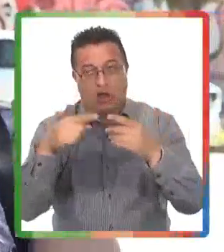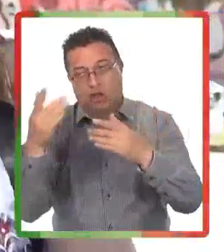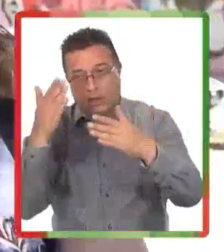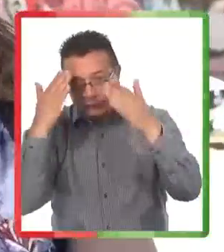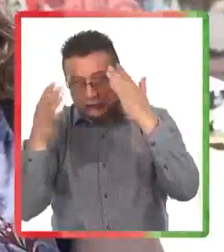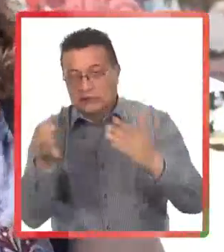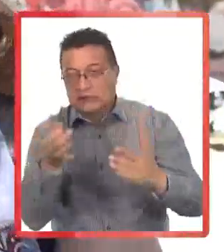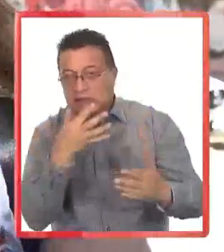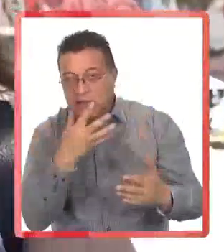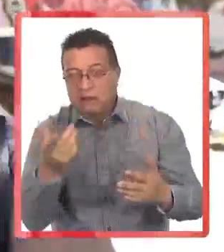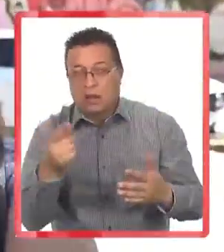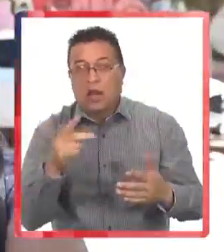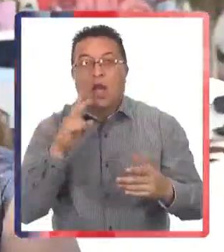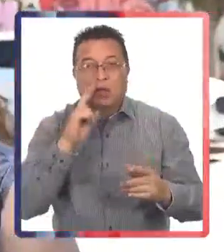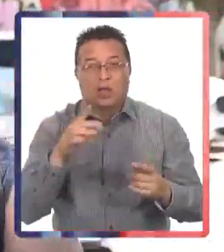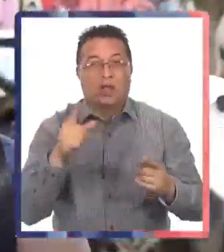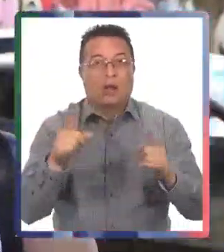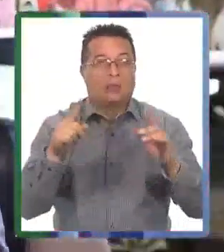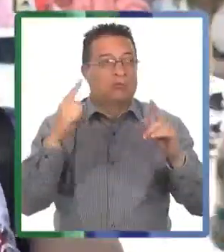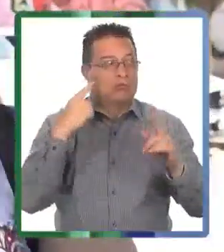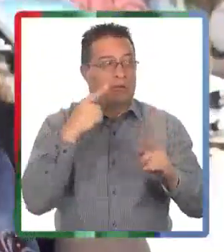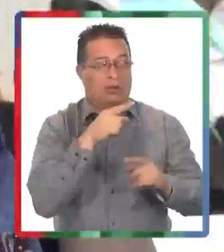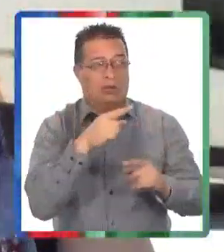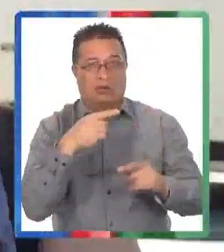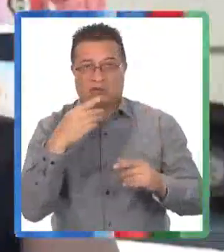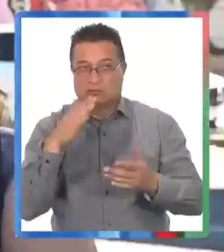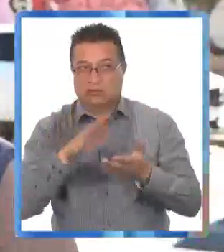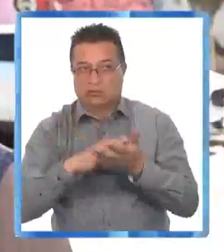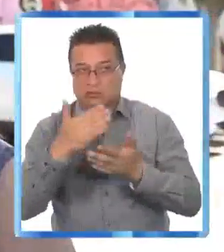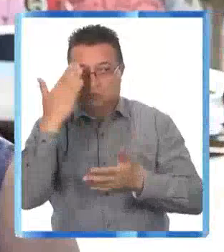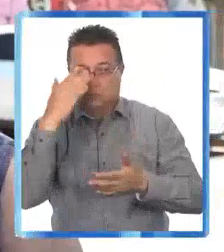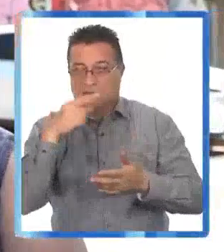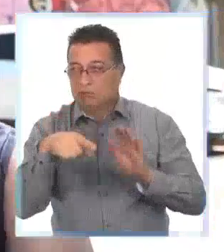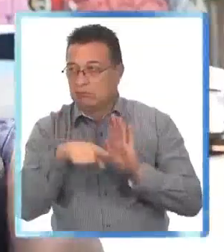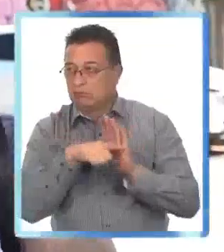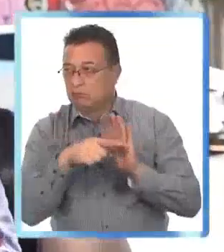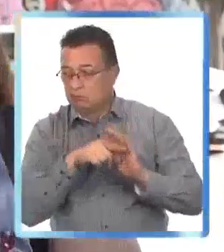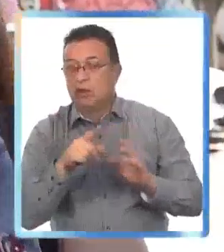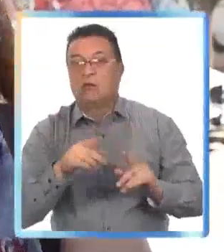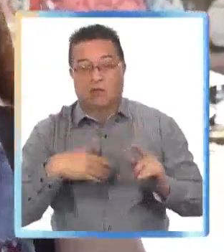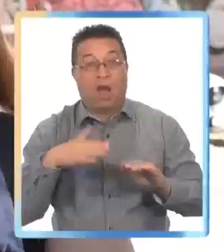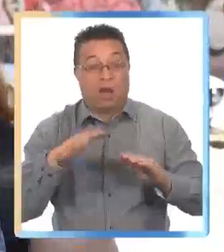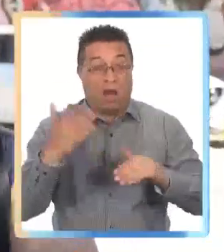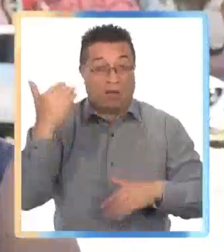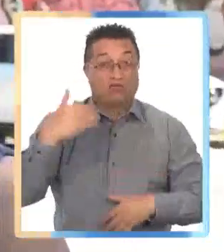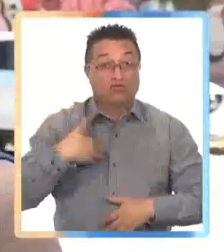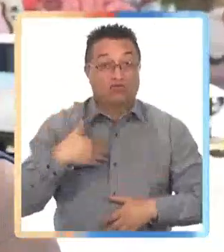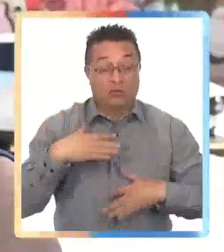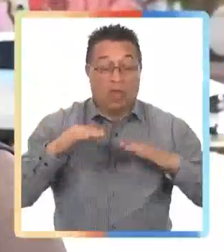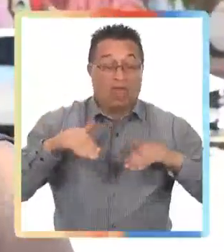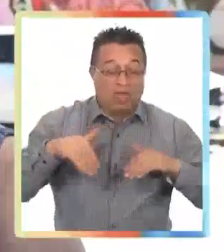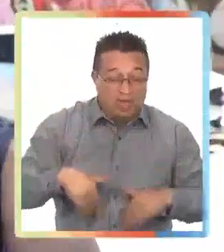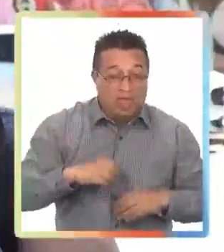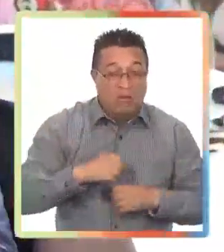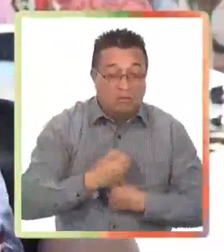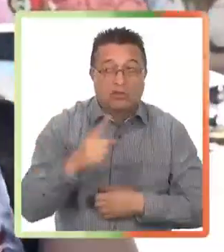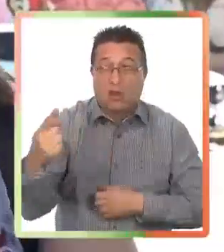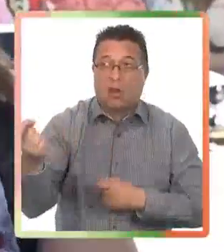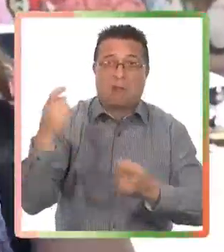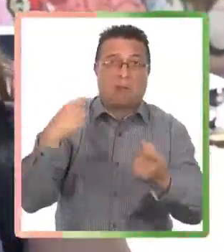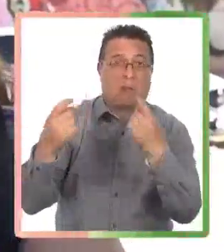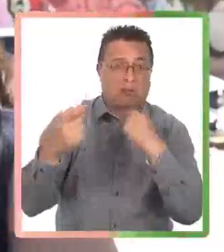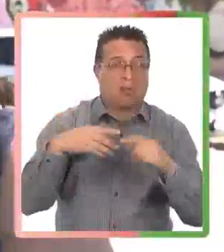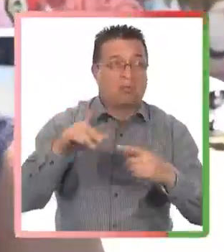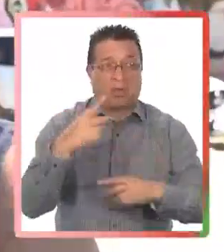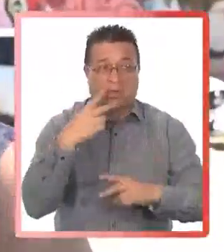psiquiatra, sin ser juzgado, porque mucha gente juzga el tema de la salud mental. De hecho, yo tuve una depresión de la cual mucha gente me juzgaba